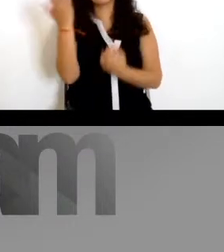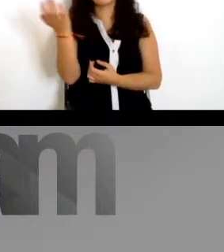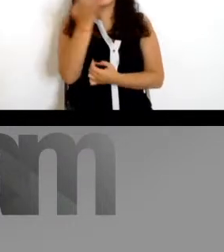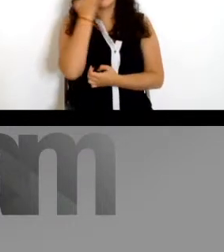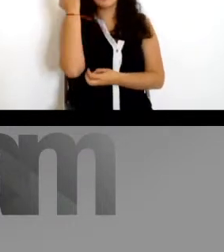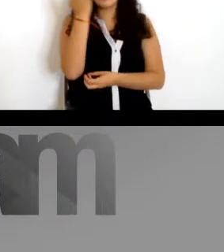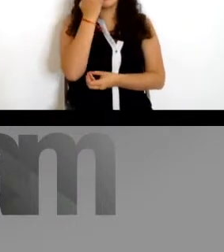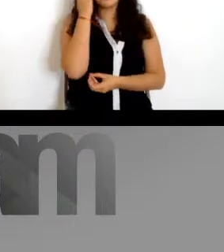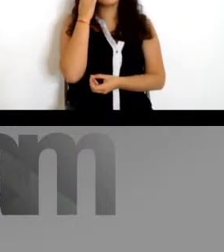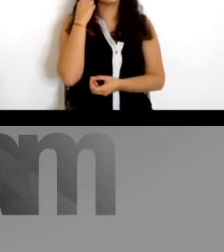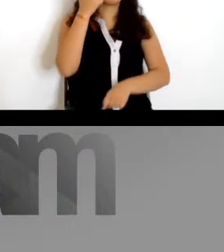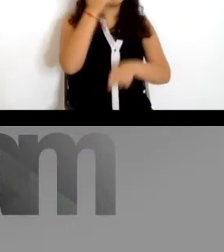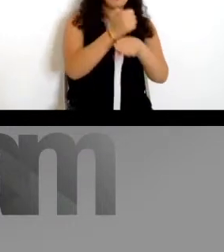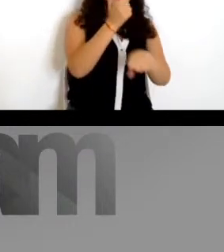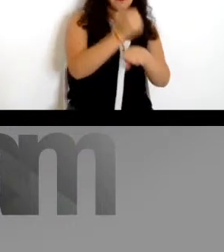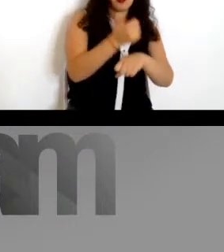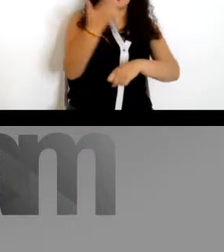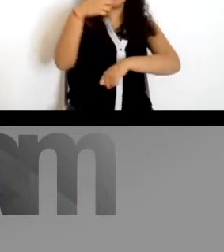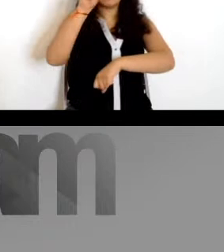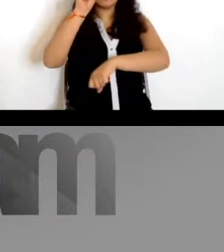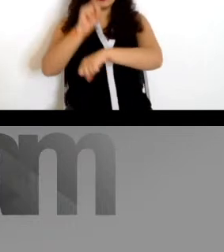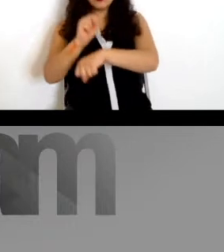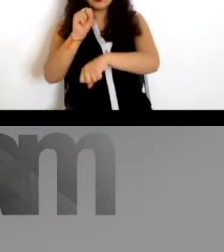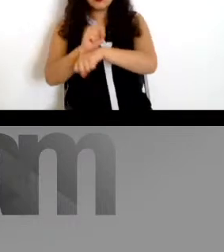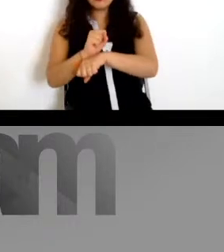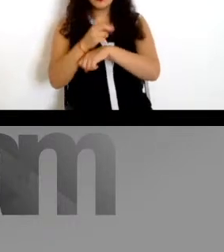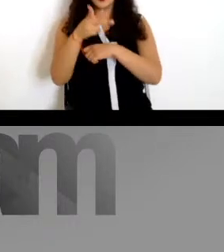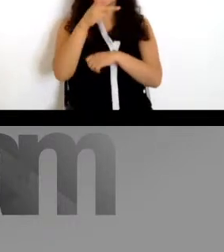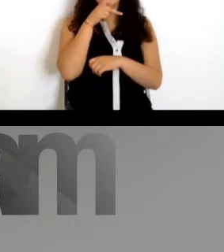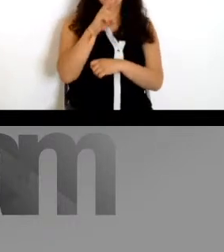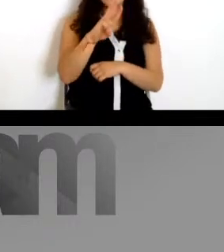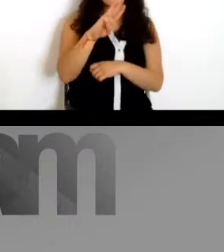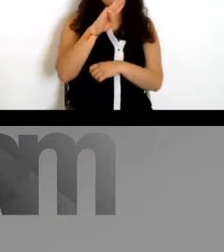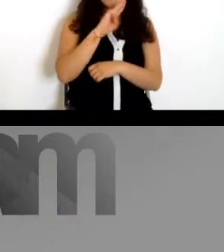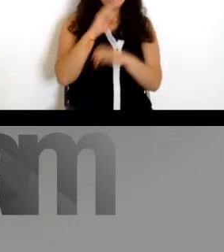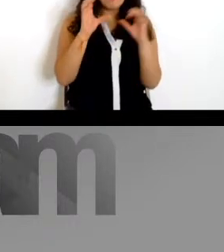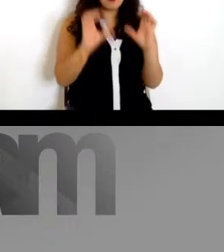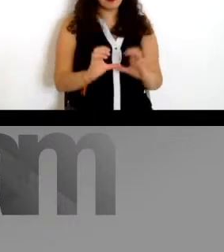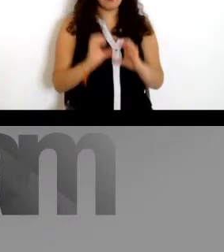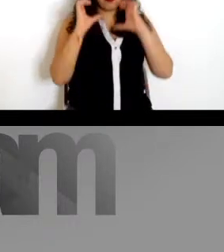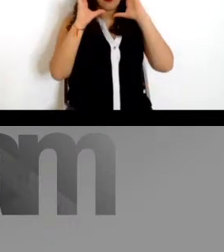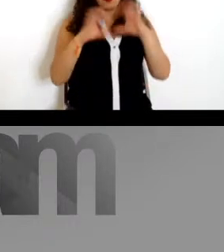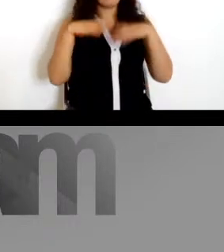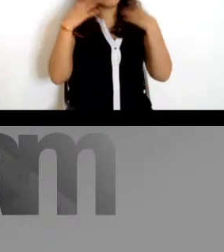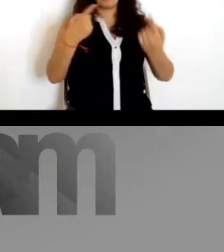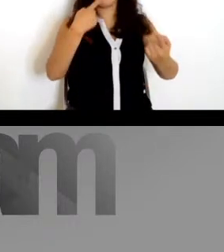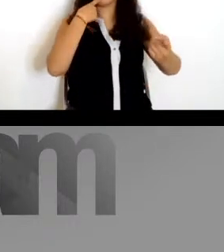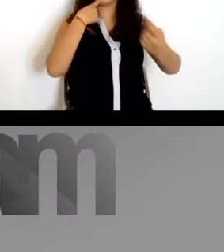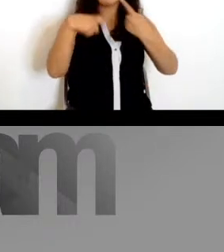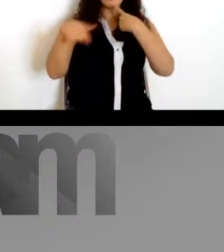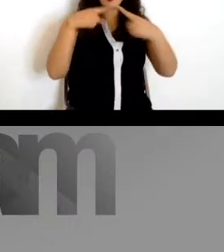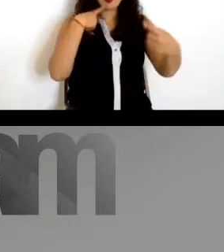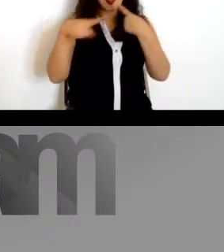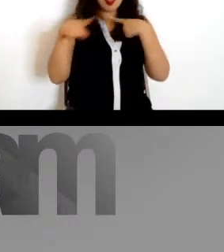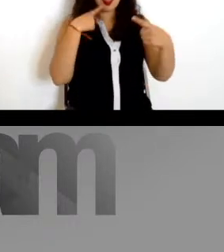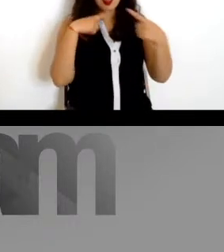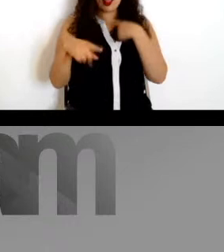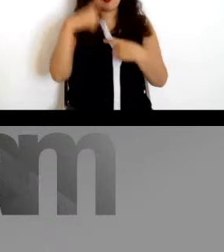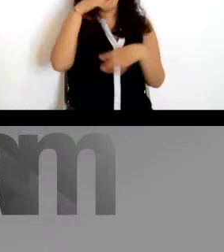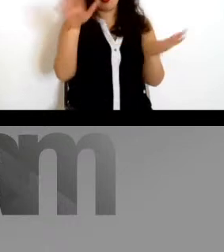educación primaria, educación secundaria, de padres y madres, cuidadores o tutores que han emprendido una queja ante estas instancias buscando un